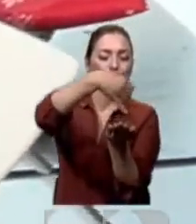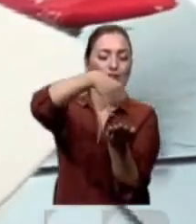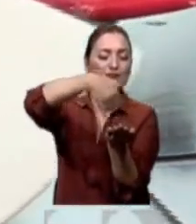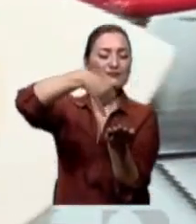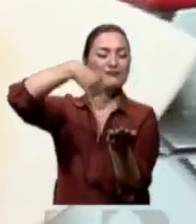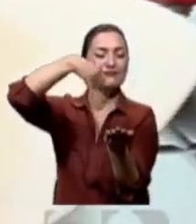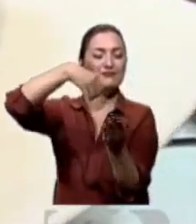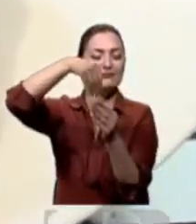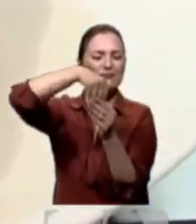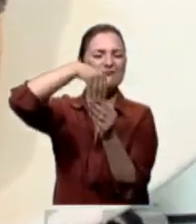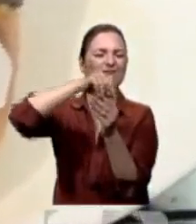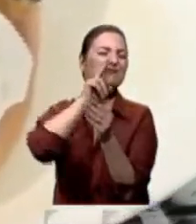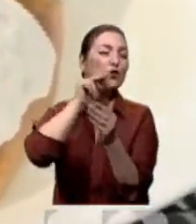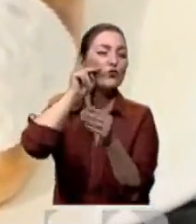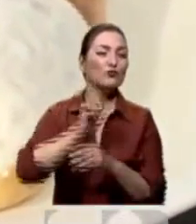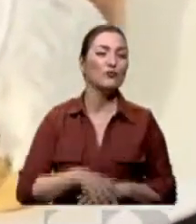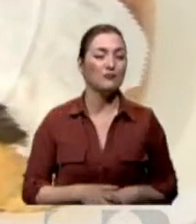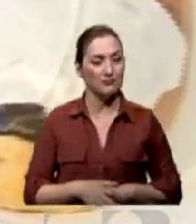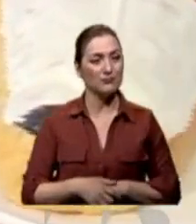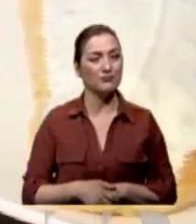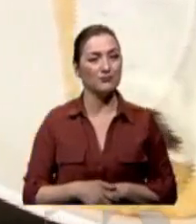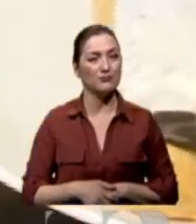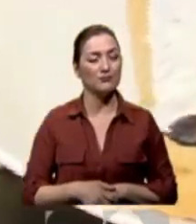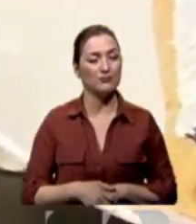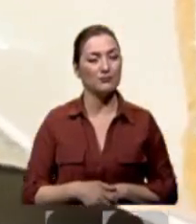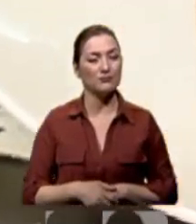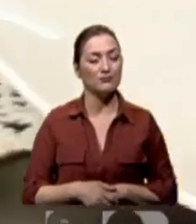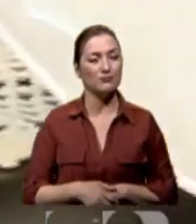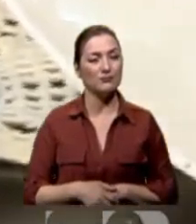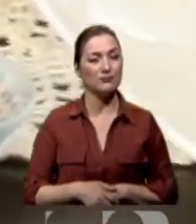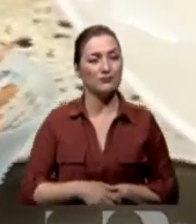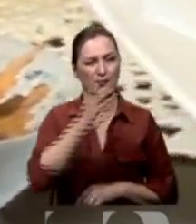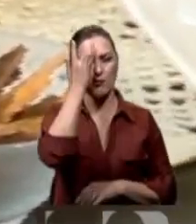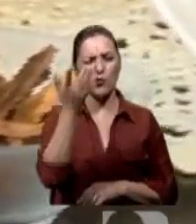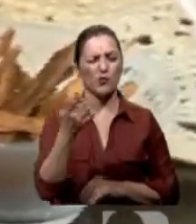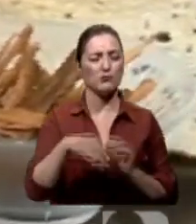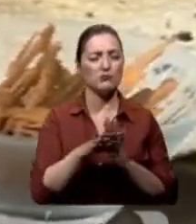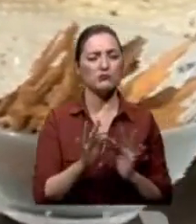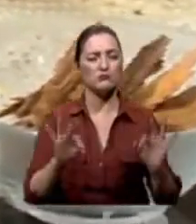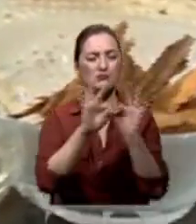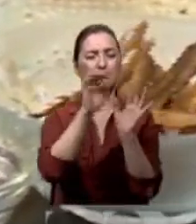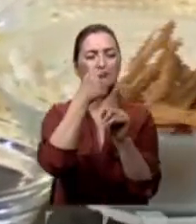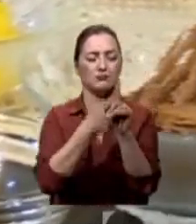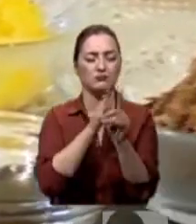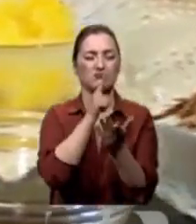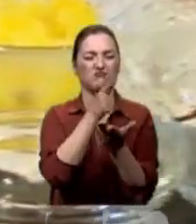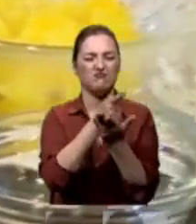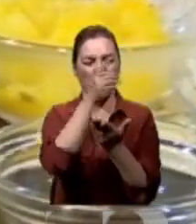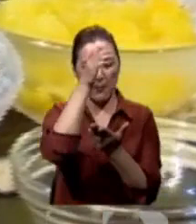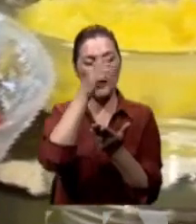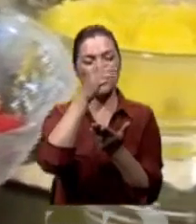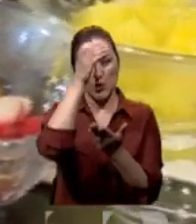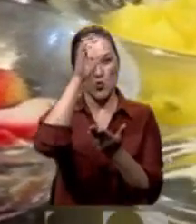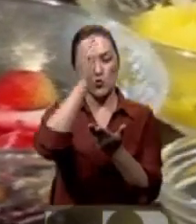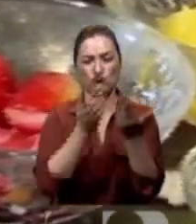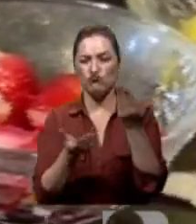un poquito por qué ustedes decidieron resaltar las nacionalidades. Si bien es el mes de la interculturalidad, ¿por